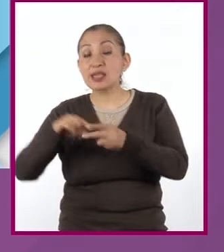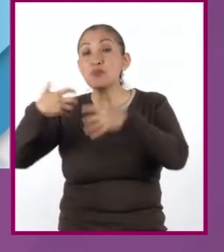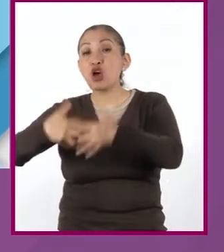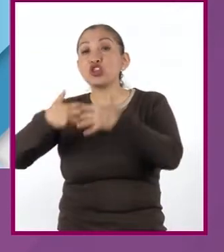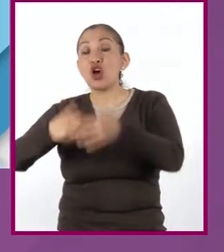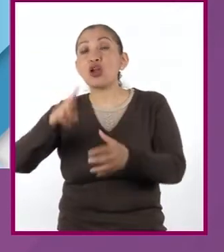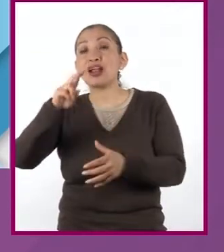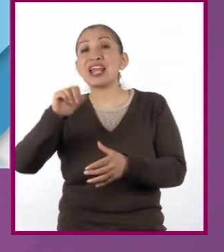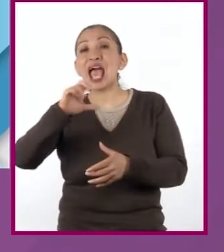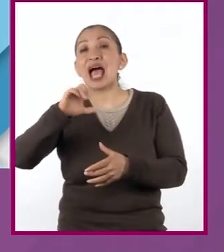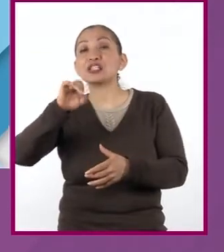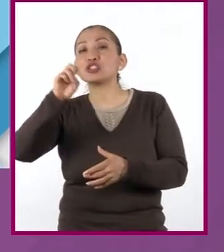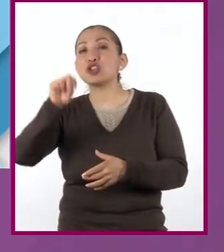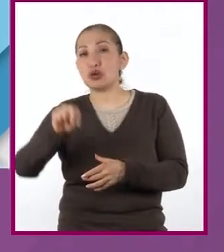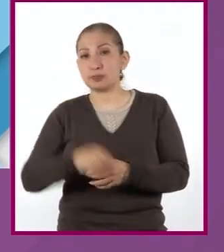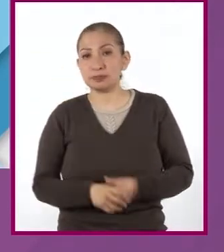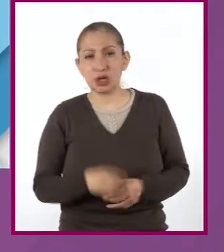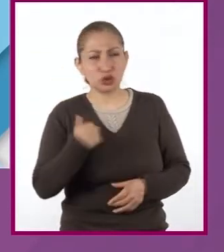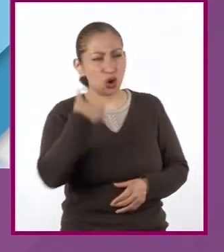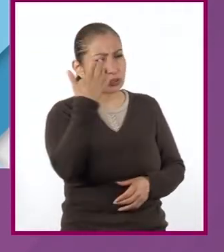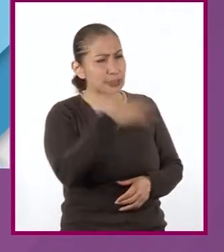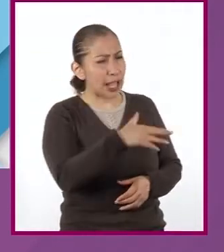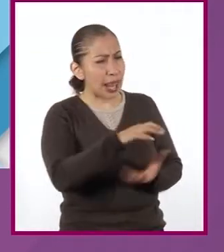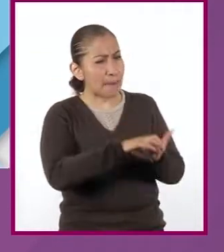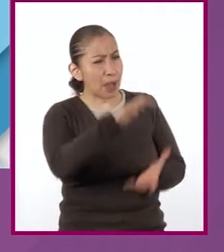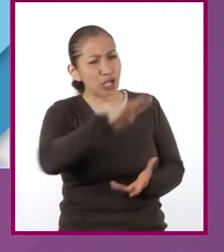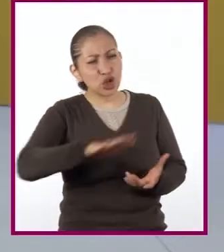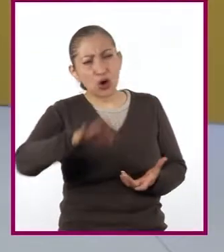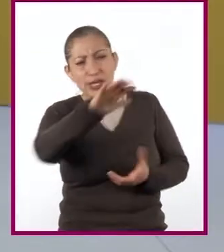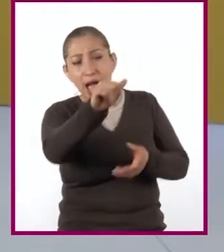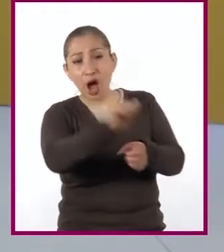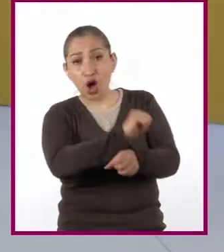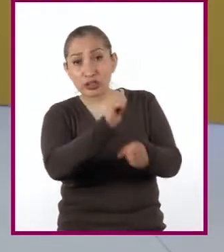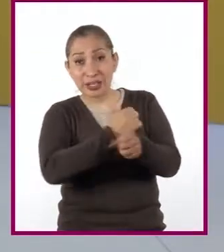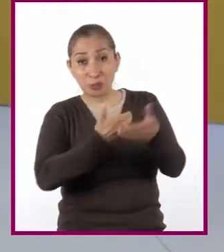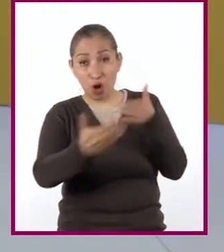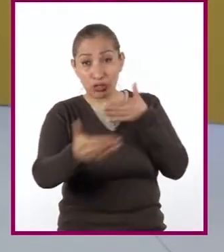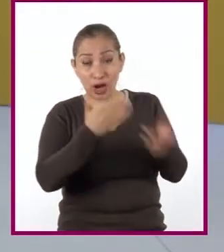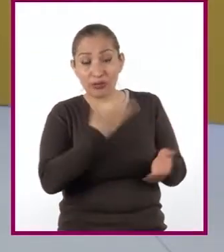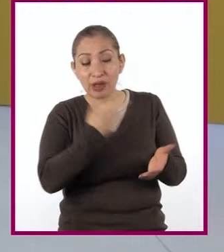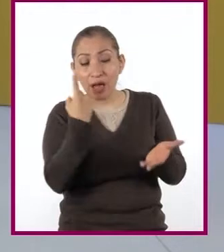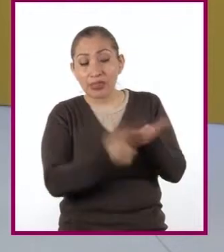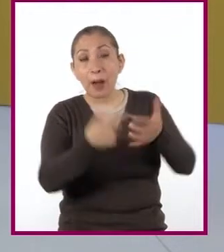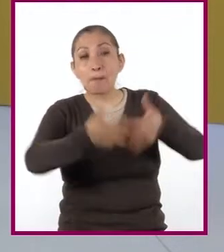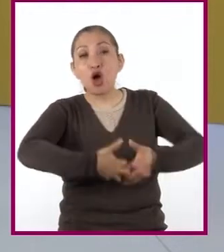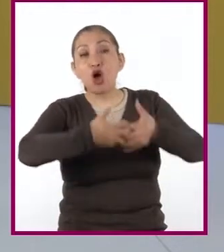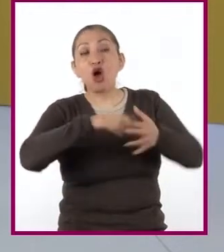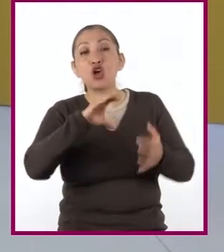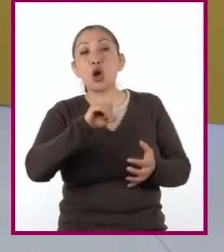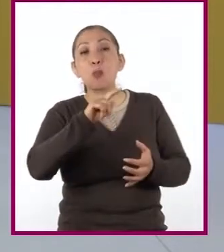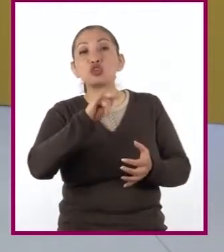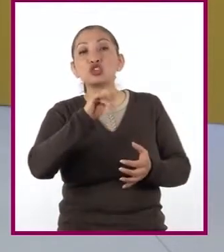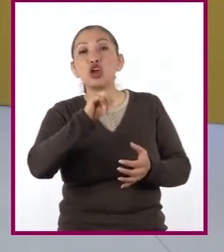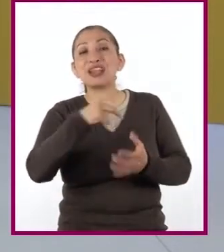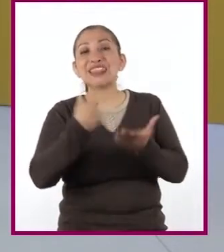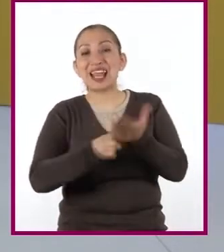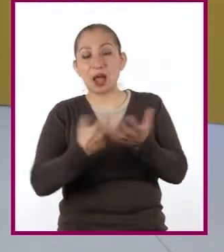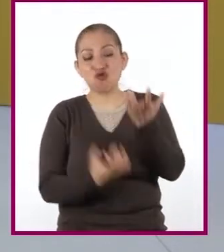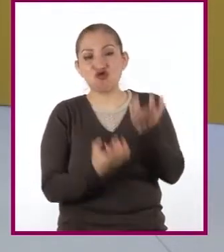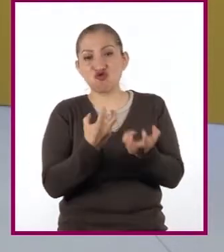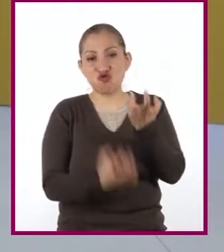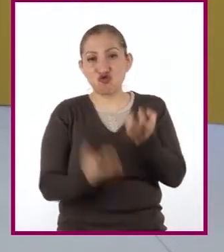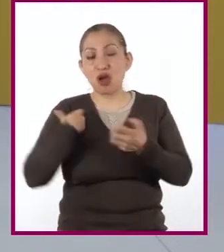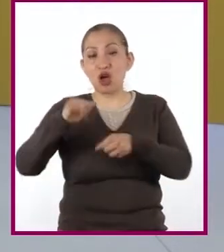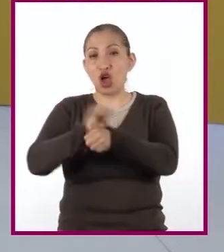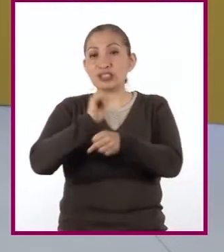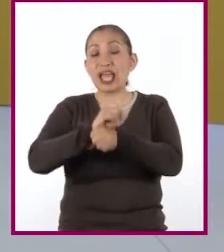de reacción. Según entiendo, la mayoría de los vehículos modernos funcionan con motores de combustión interna, como los automóviles